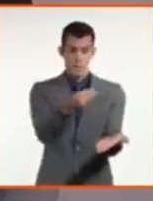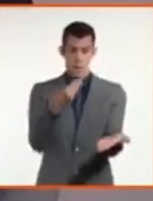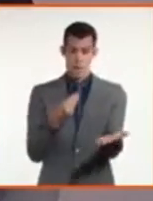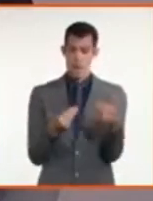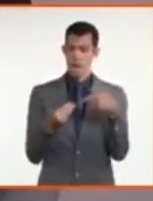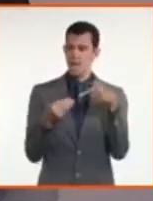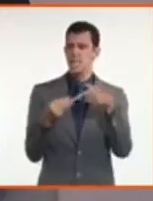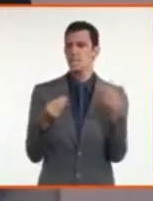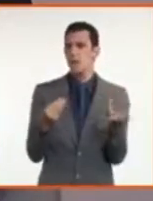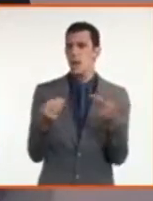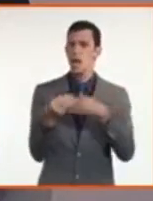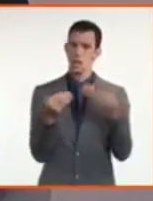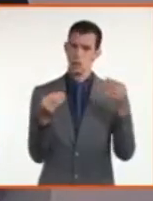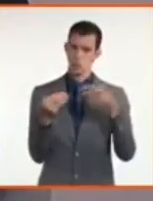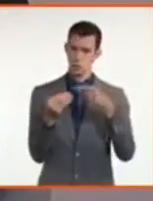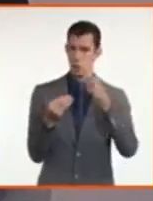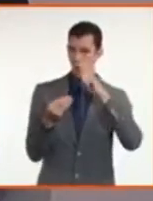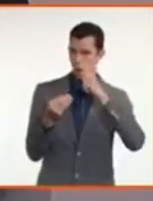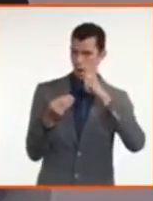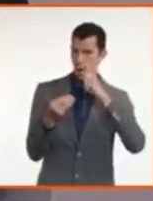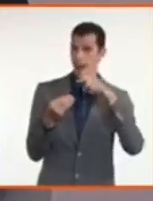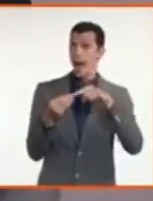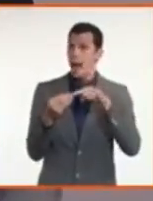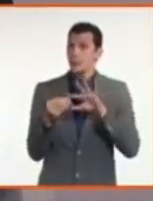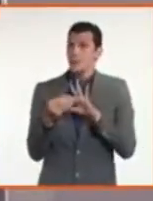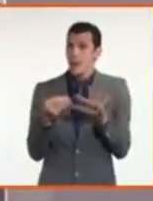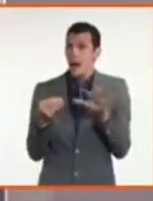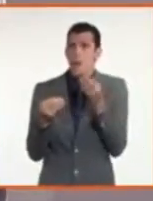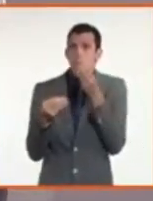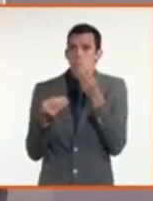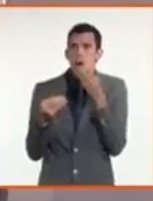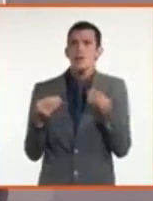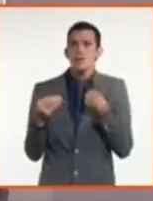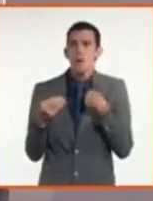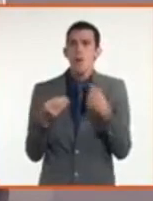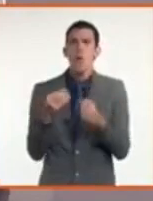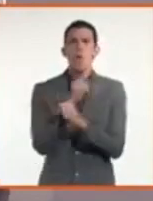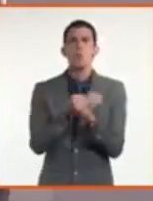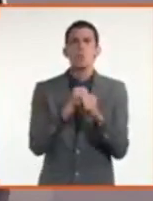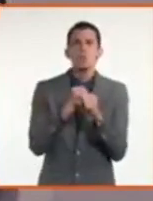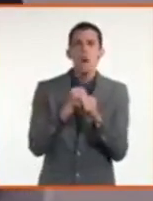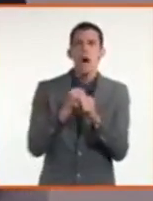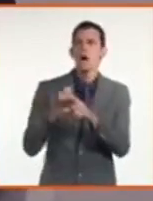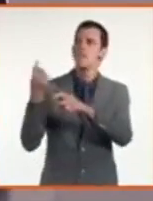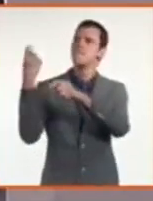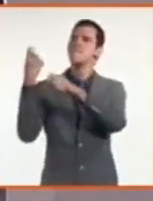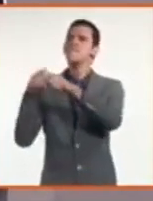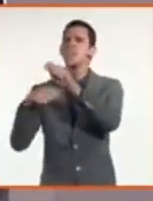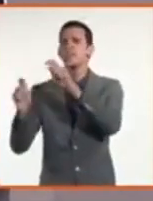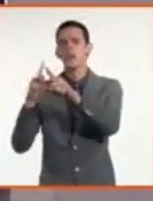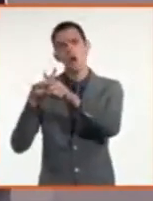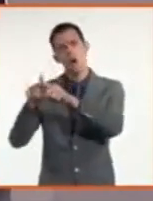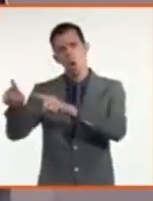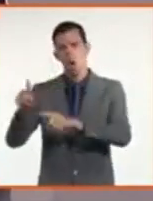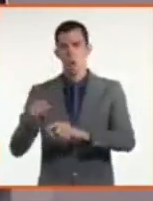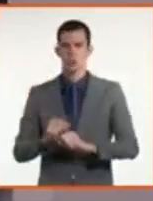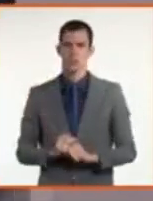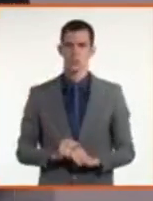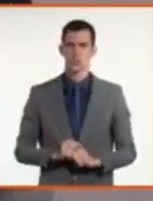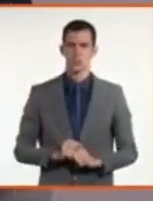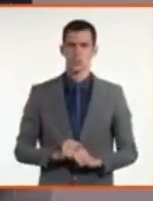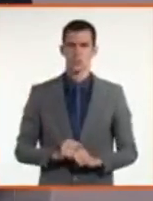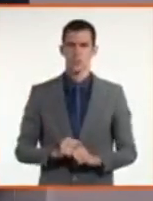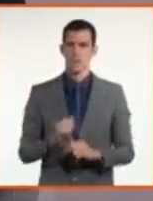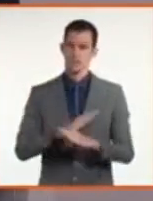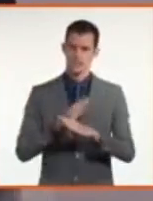y con esas fuentes del mercado cambiaron nosotros hacemos ventas en el mercado cambiario o sea que hay demanda de esa divisa